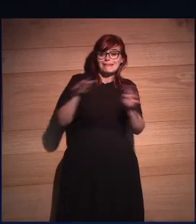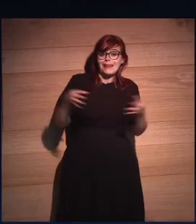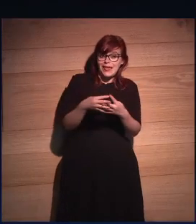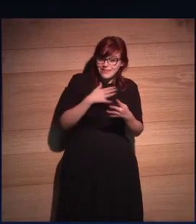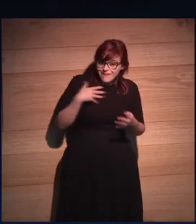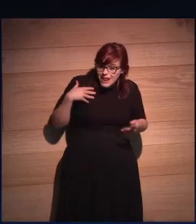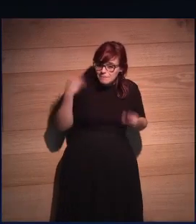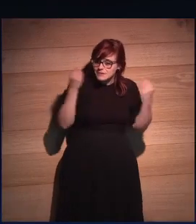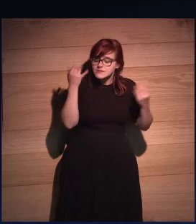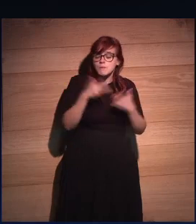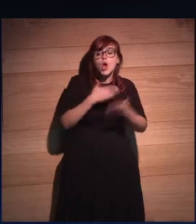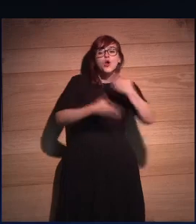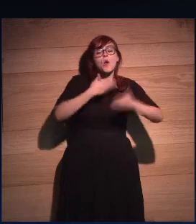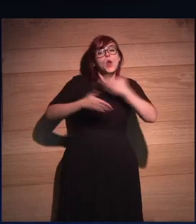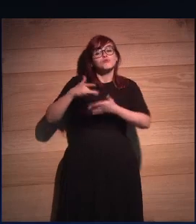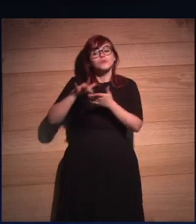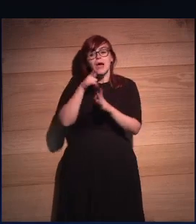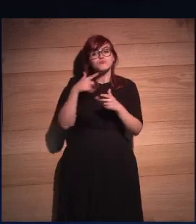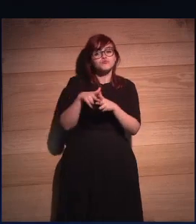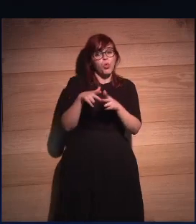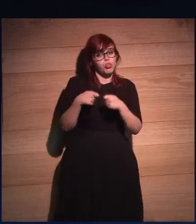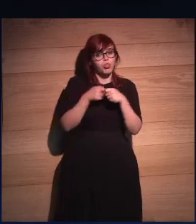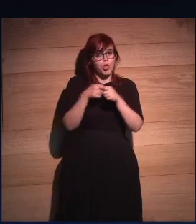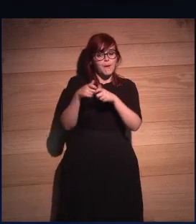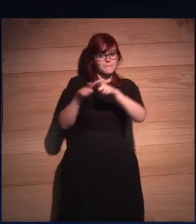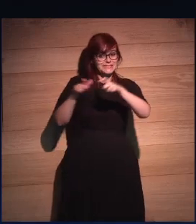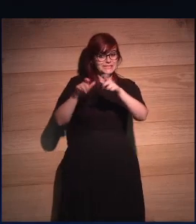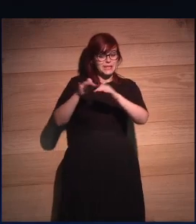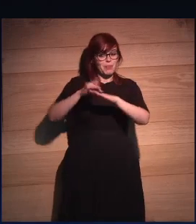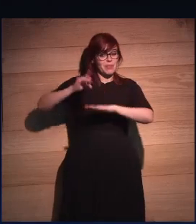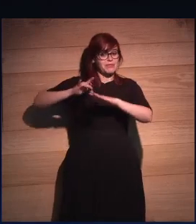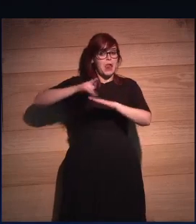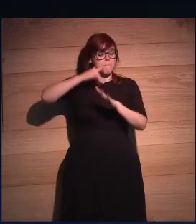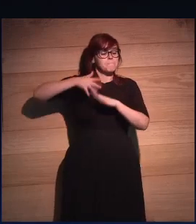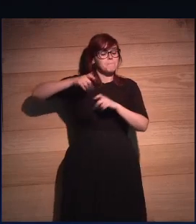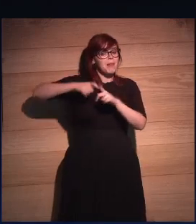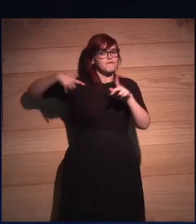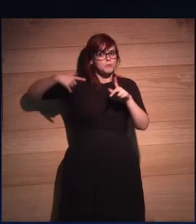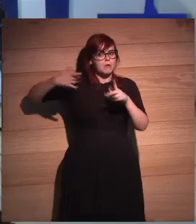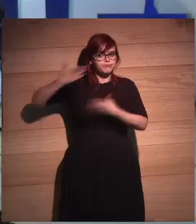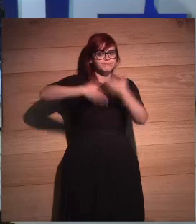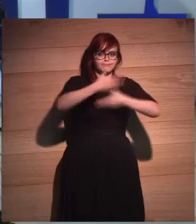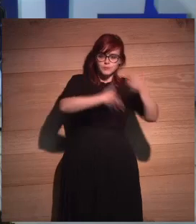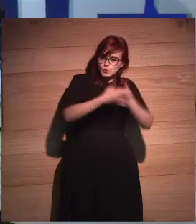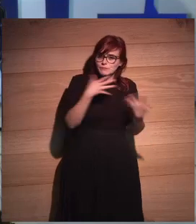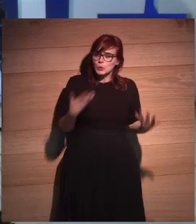Internet, colaboráis o tenéis como socios, de hecho, a las grandes plataformas digitales. ¿Cómo vivís esa